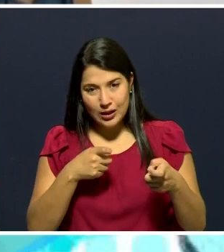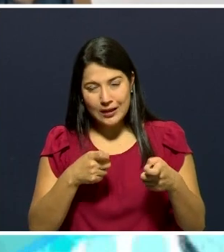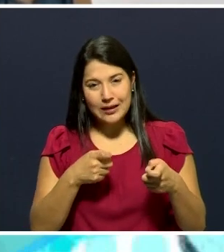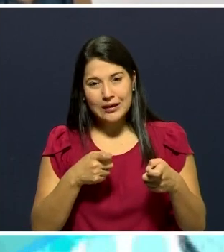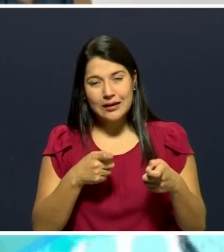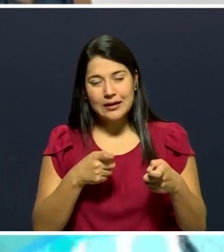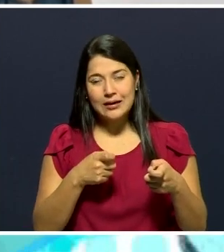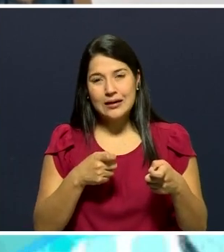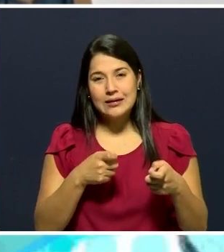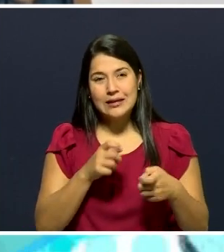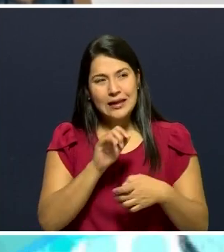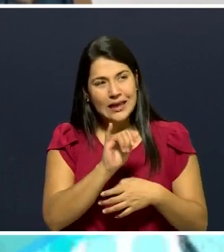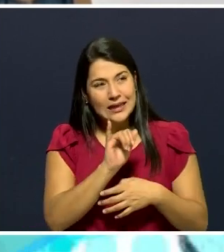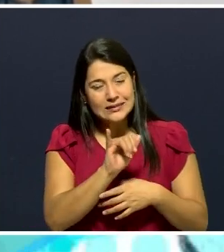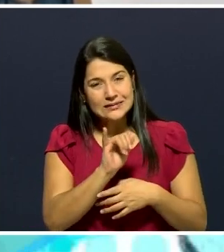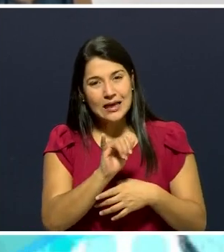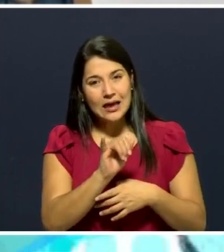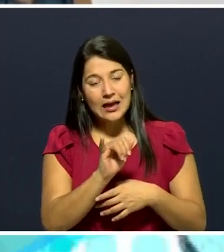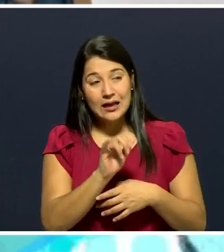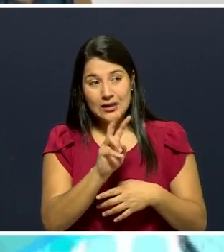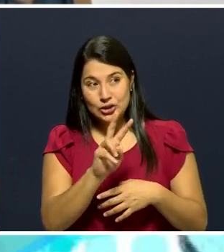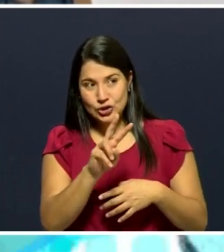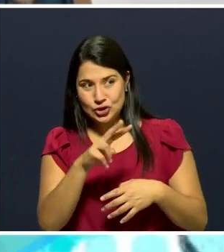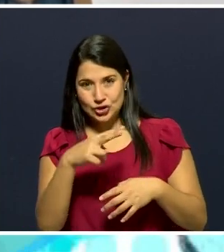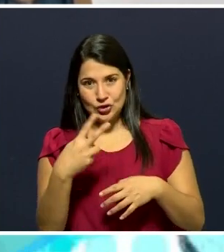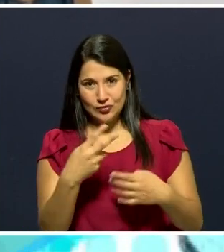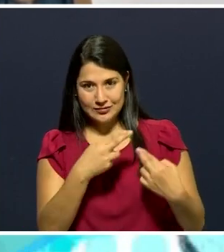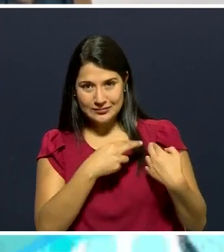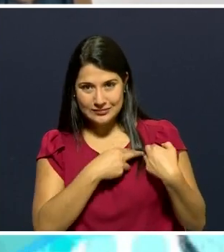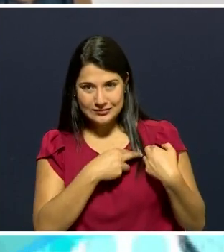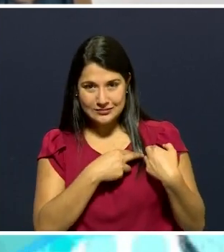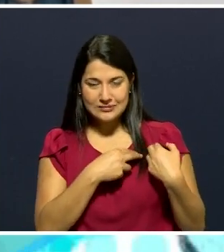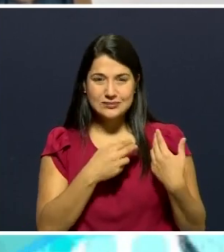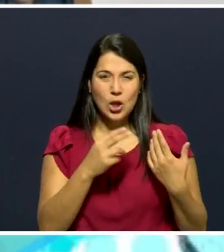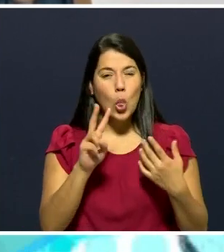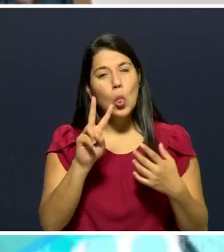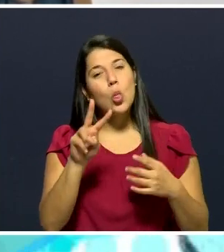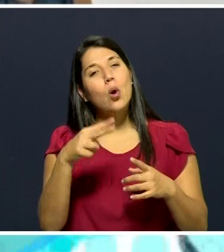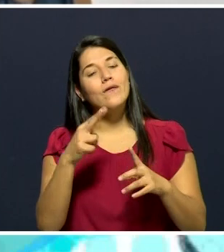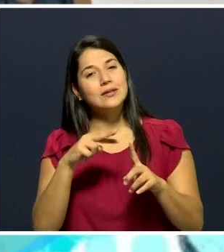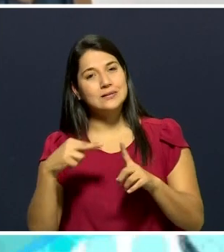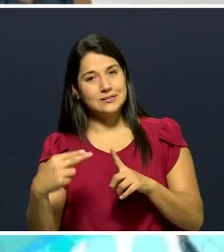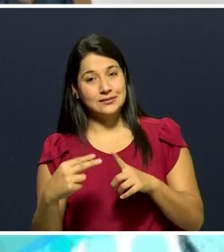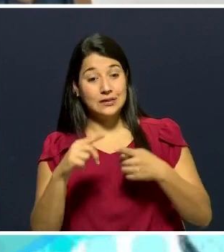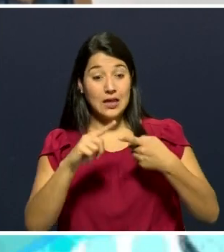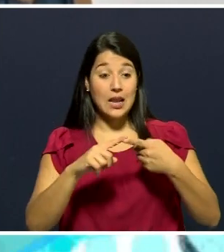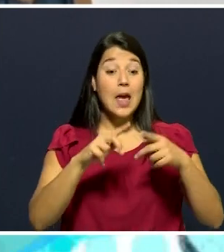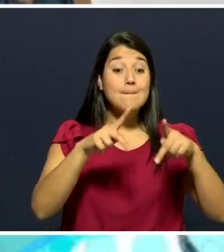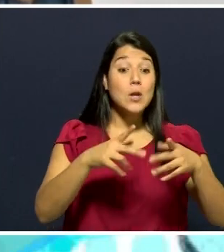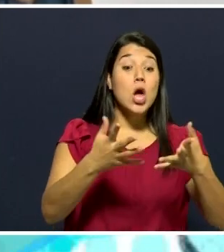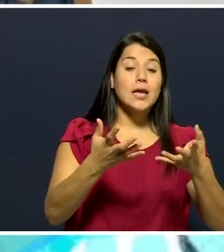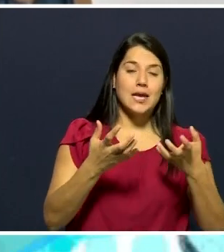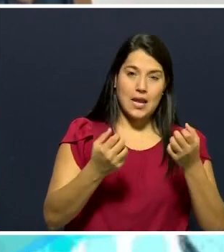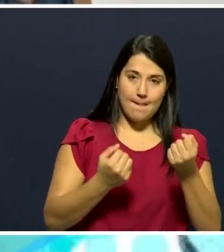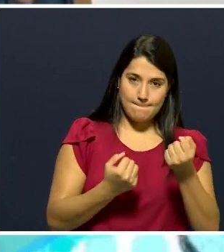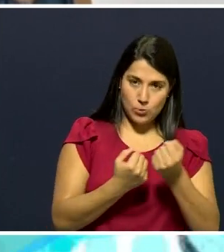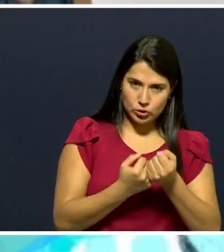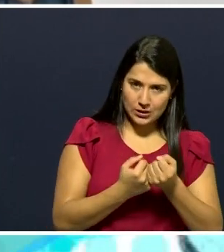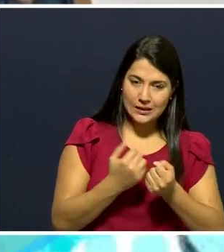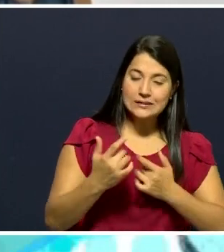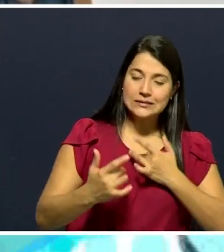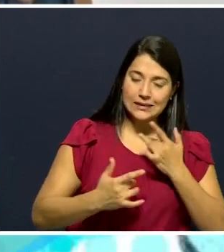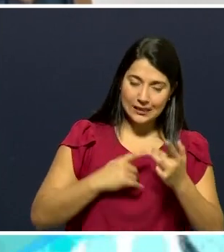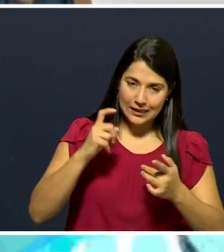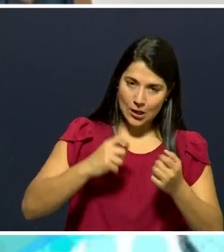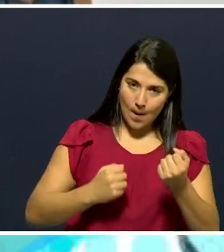doble estándar? Por un lado, la gente quiere apoyar, siente la necesidad de apoyar la gestión del